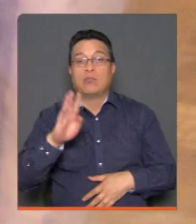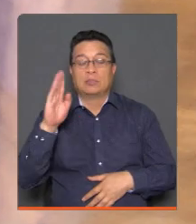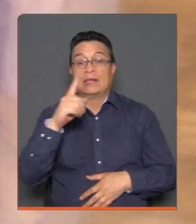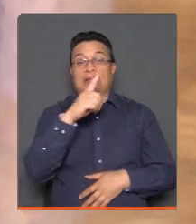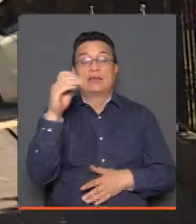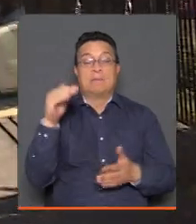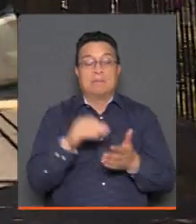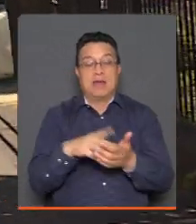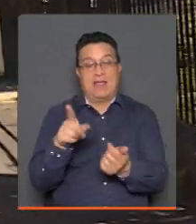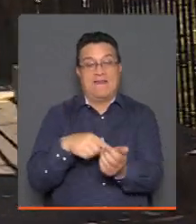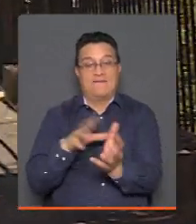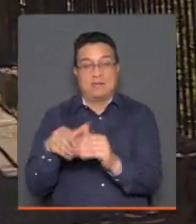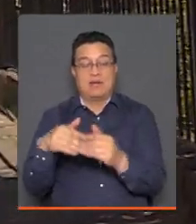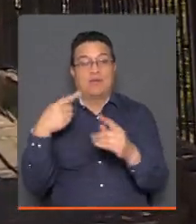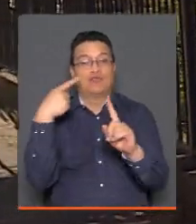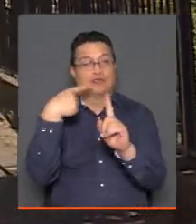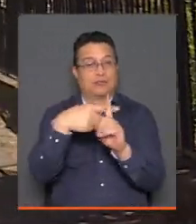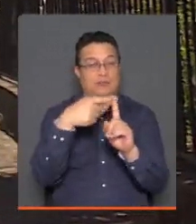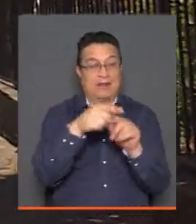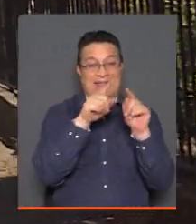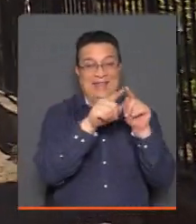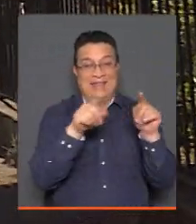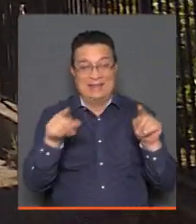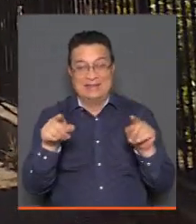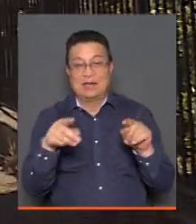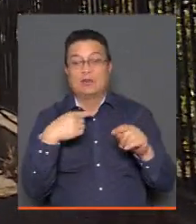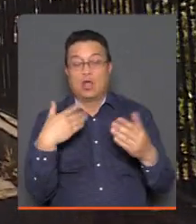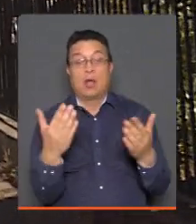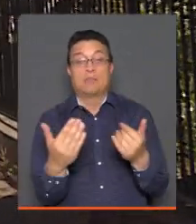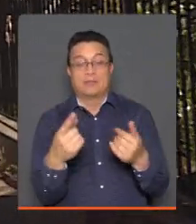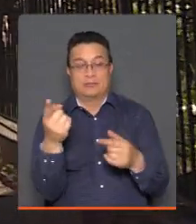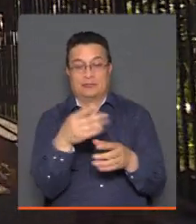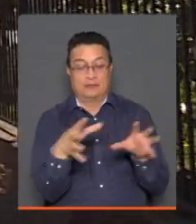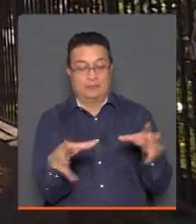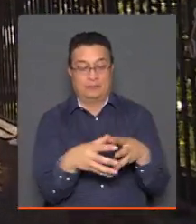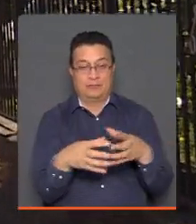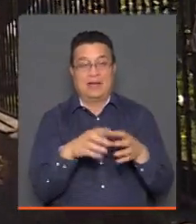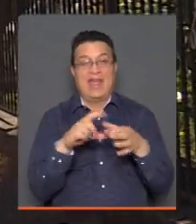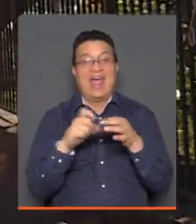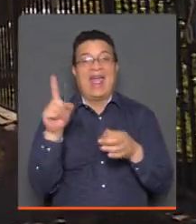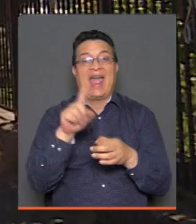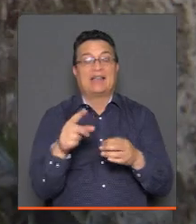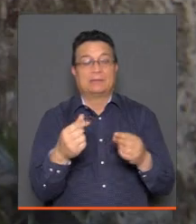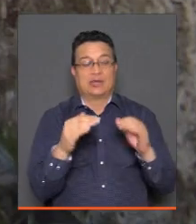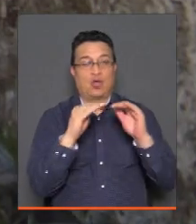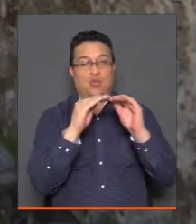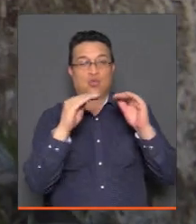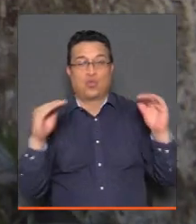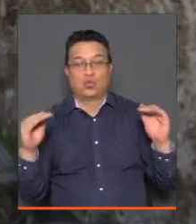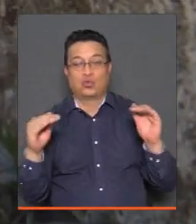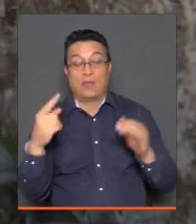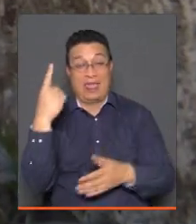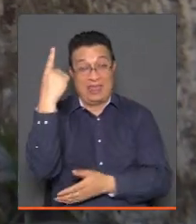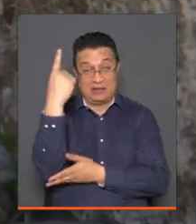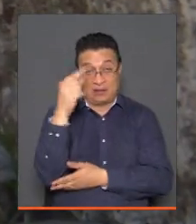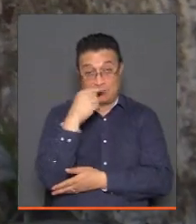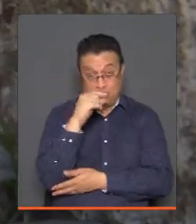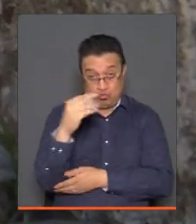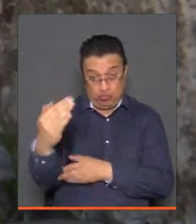familias beneficiadas, ni tampoco para esa señal que esperan desde la Asociación de Gas a Precio Justo. Diciembre viene y pronto.